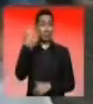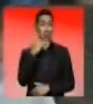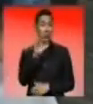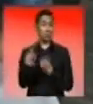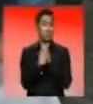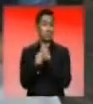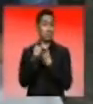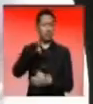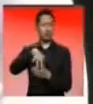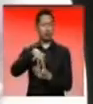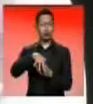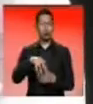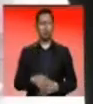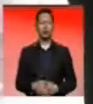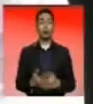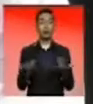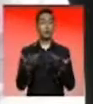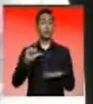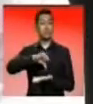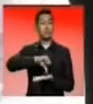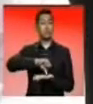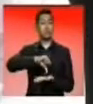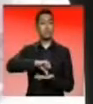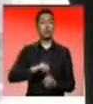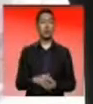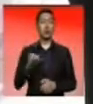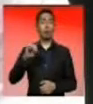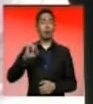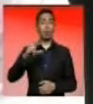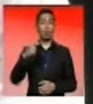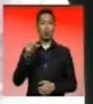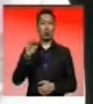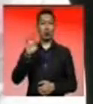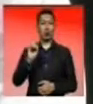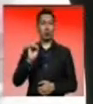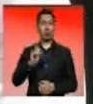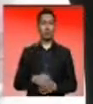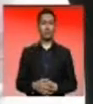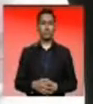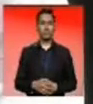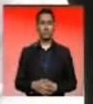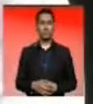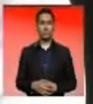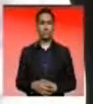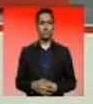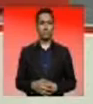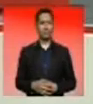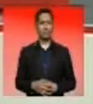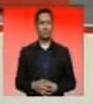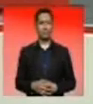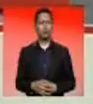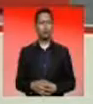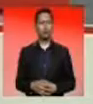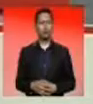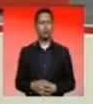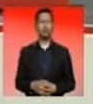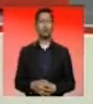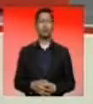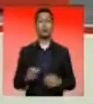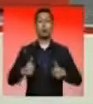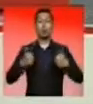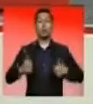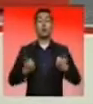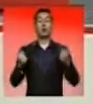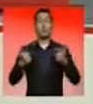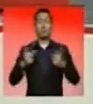las elecciones. Reportó Emilio Zamora desde Milagro, Gama, con la mejor cobertura del país. Desde hace algunos meses, el candidato a la